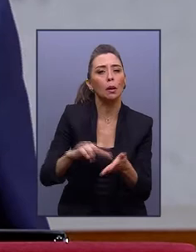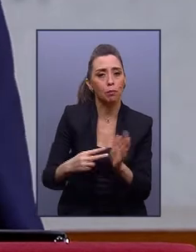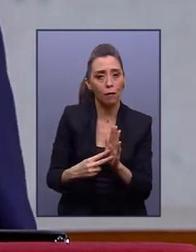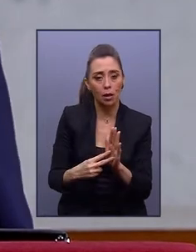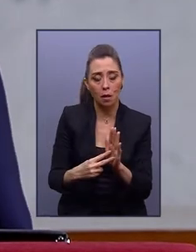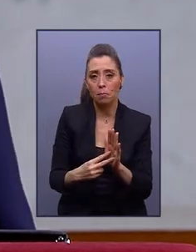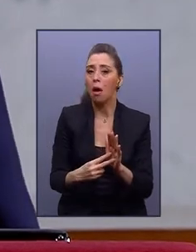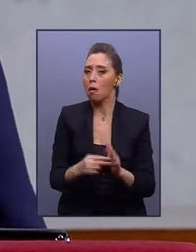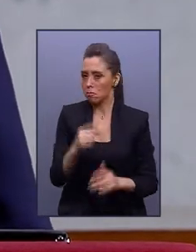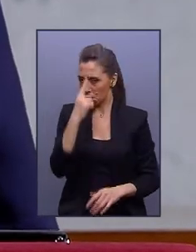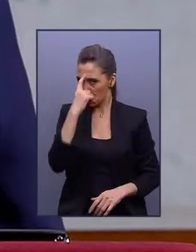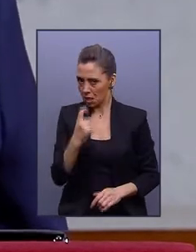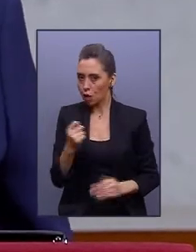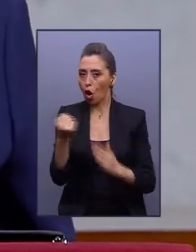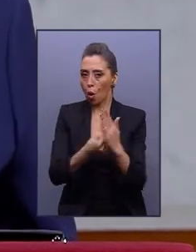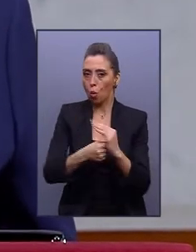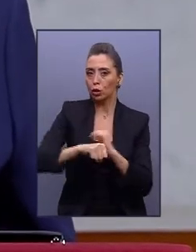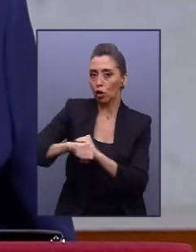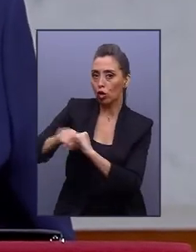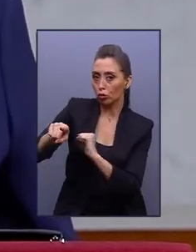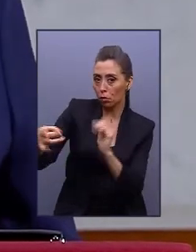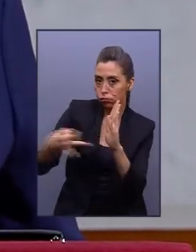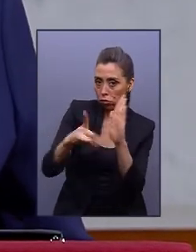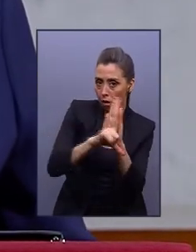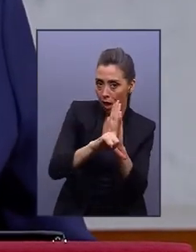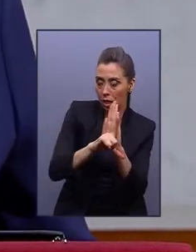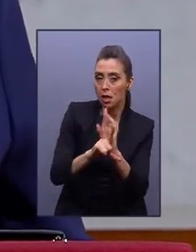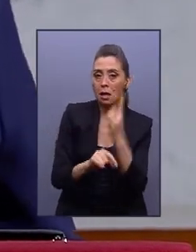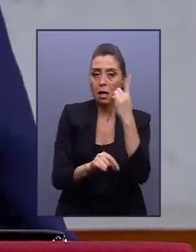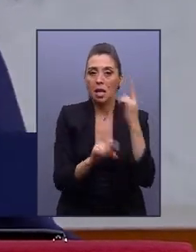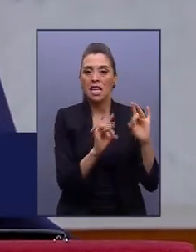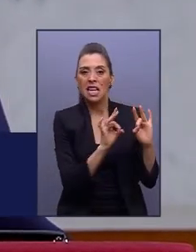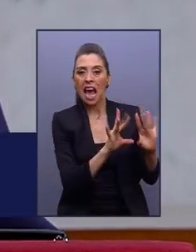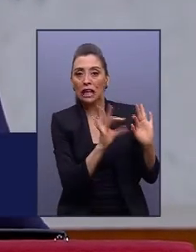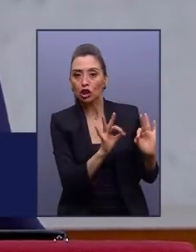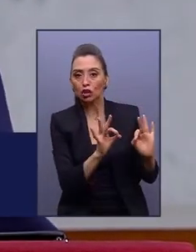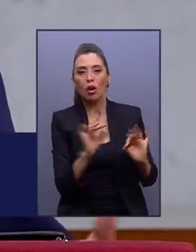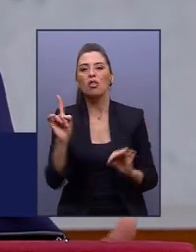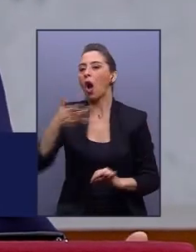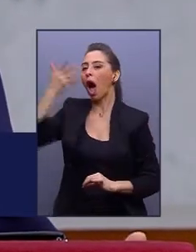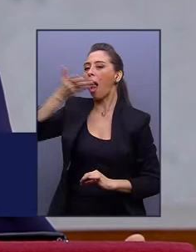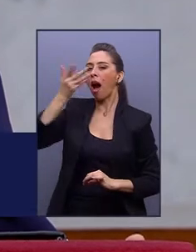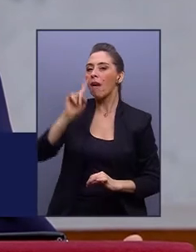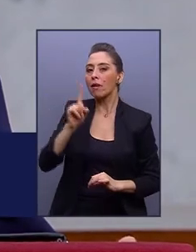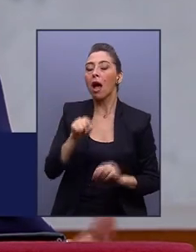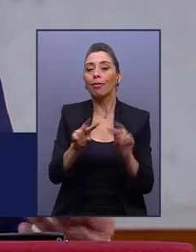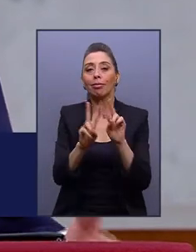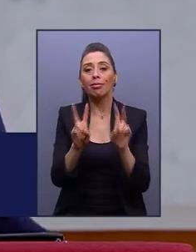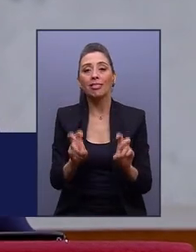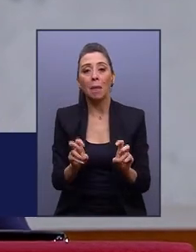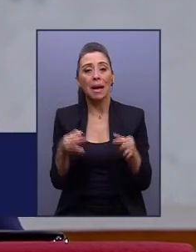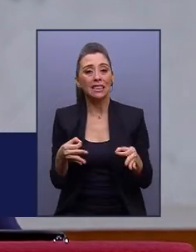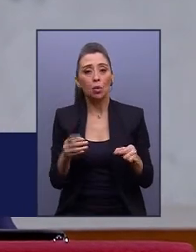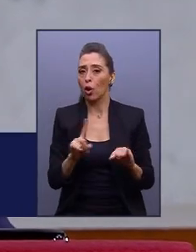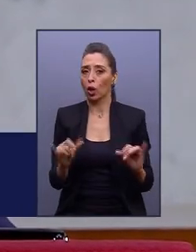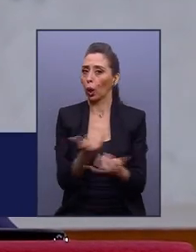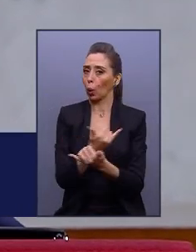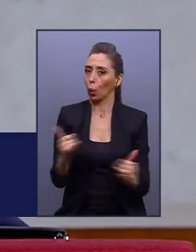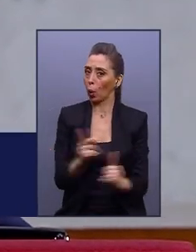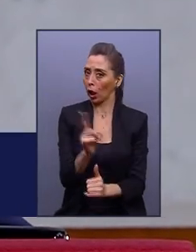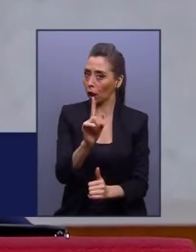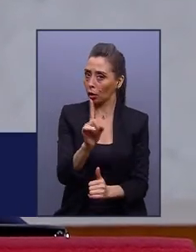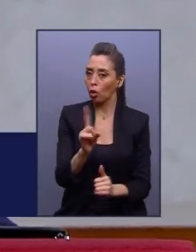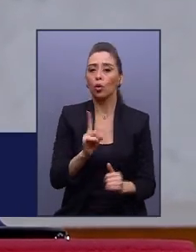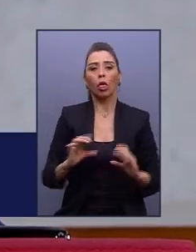tomado en serio la lucha contra el delito, hemos privilegiado los hechos por sobre las consignas, porque este es un tema con el que no se juega y donde